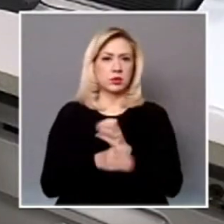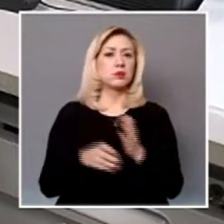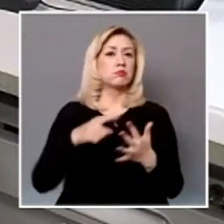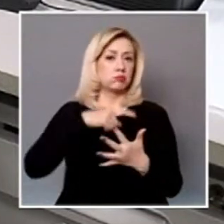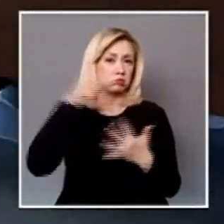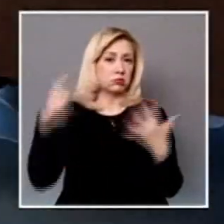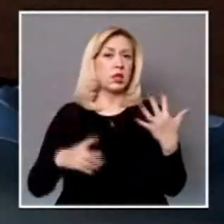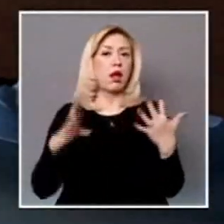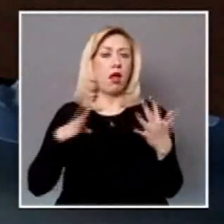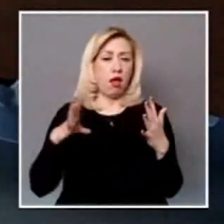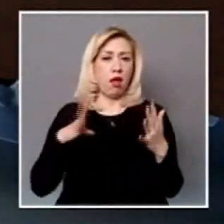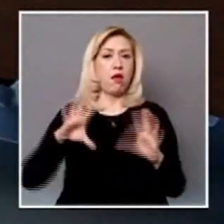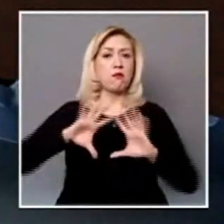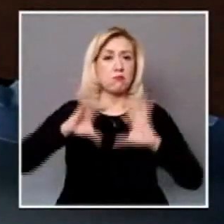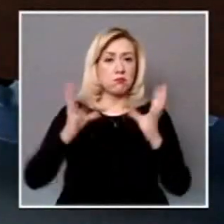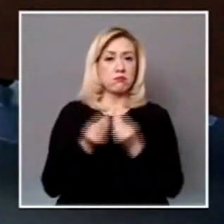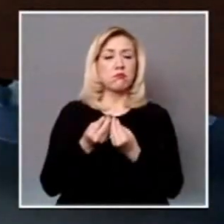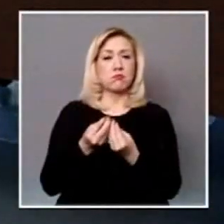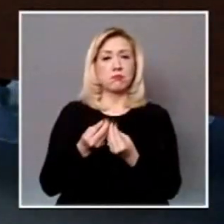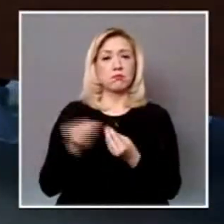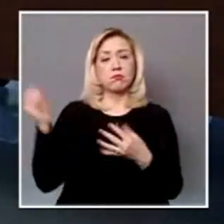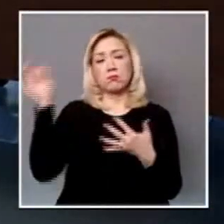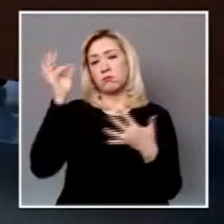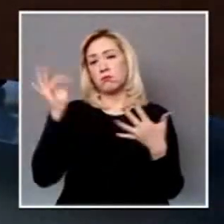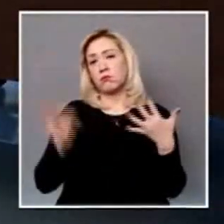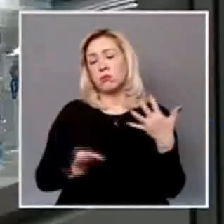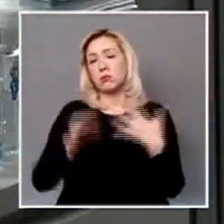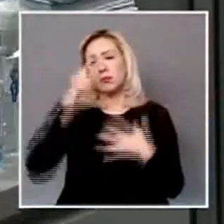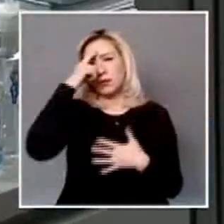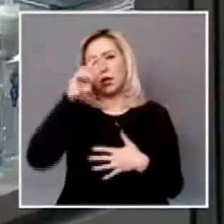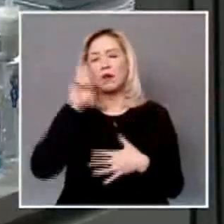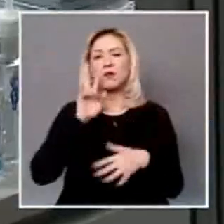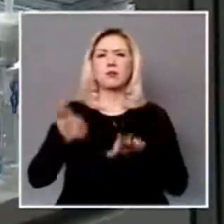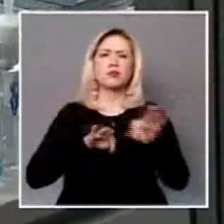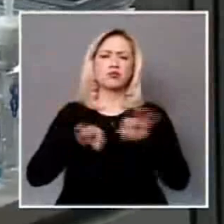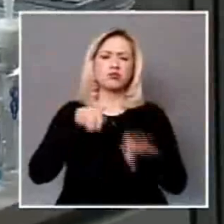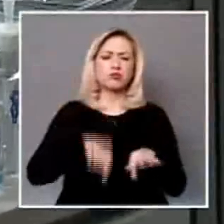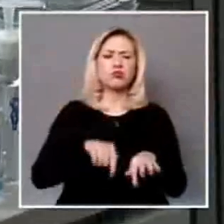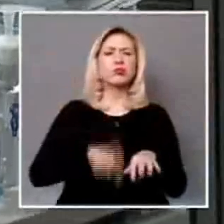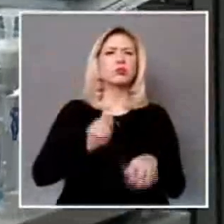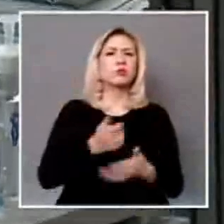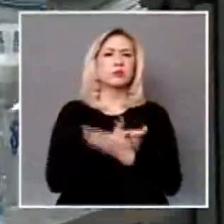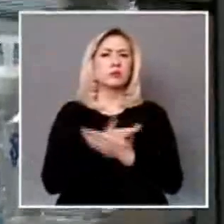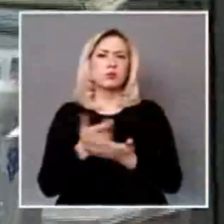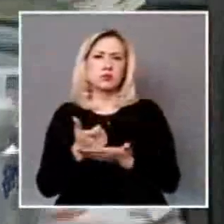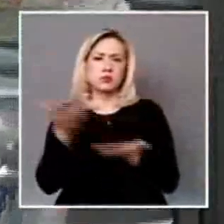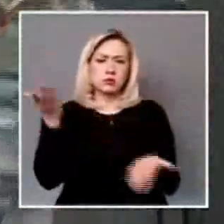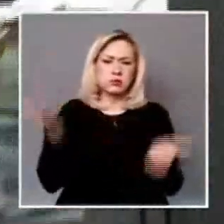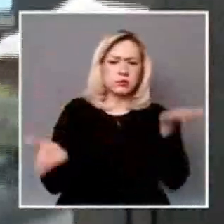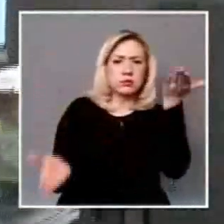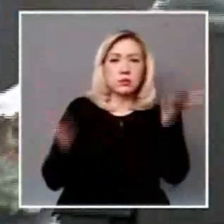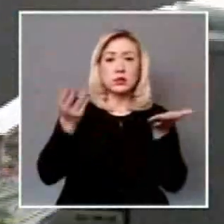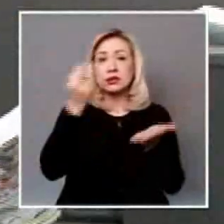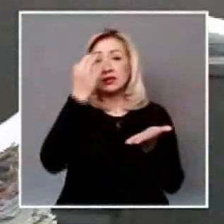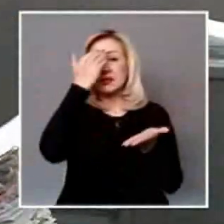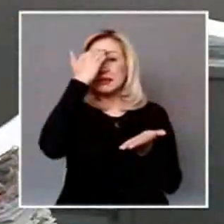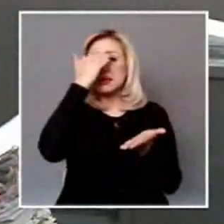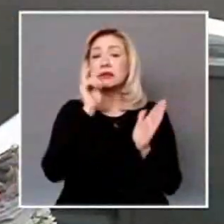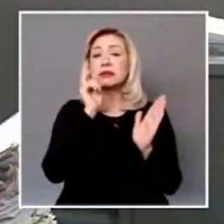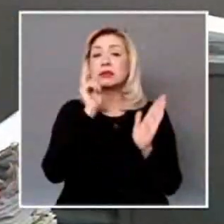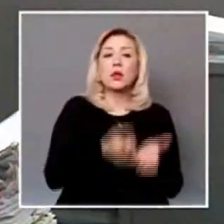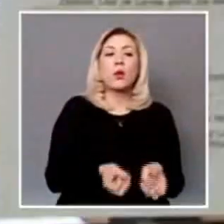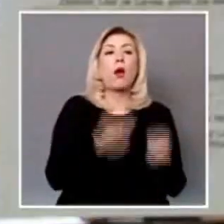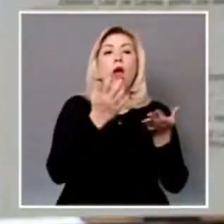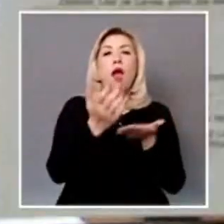servidores públicos y a fin de hacer una comparativa de salarios, es indispensable conocer exactamente los ingresos, pues dijo